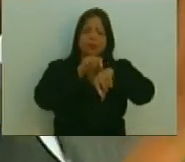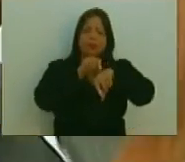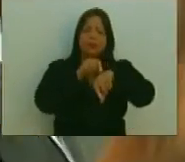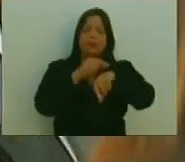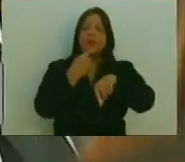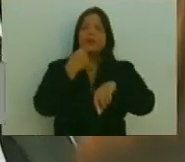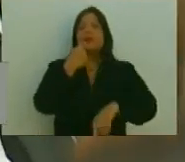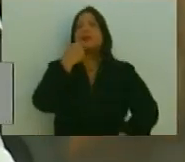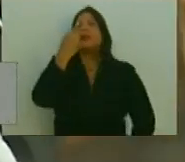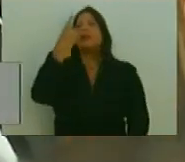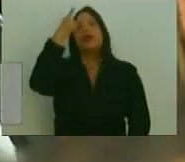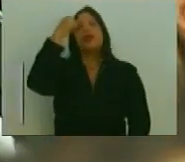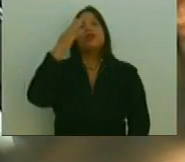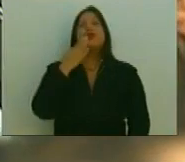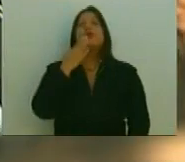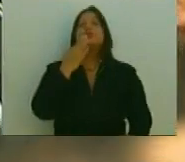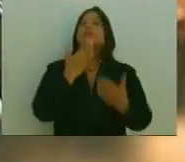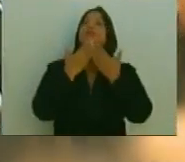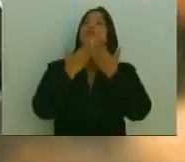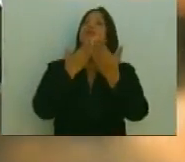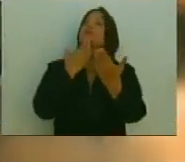diría, Dios,